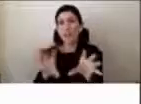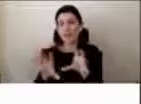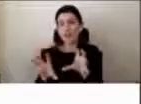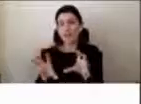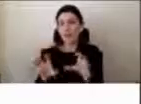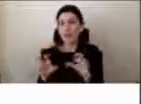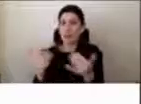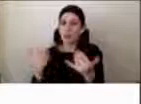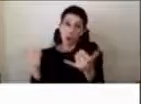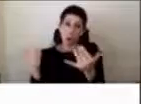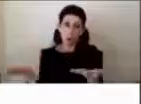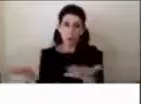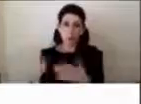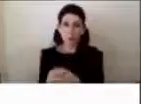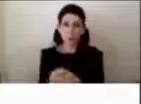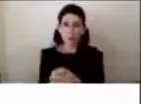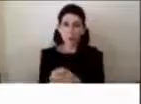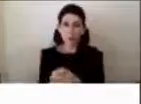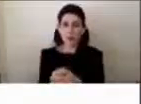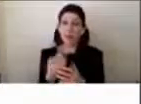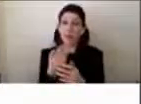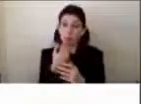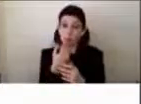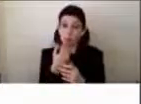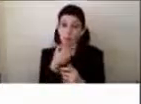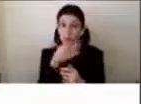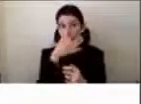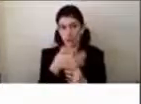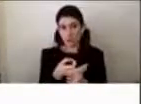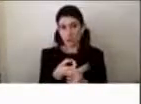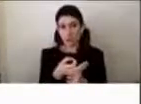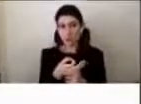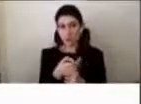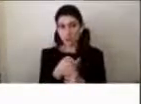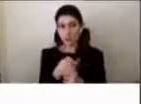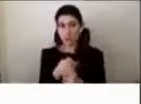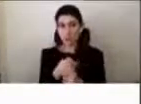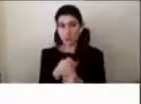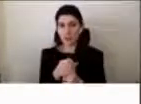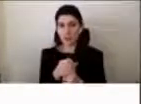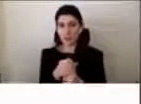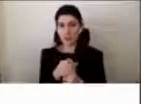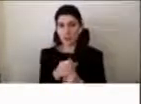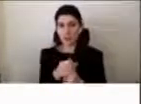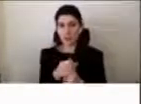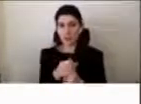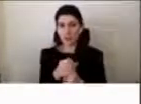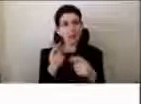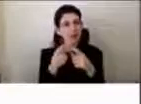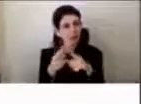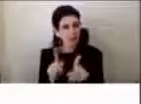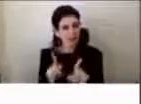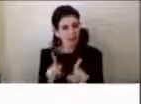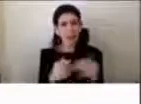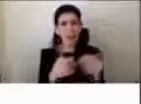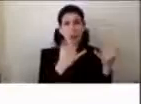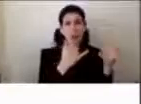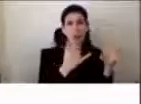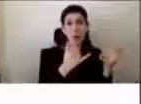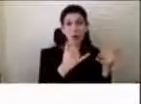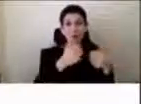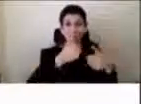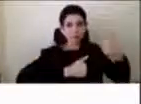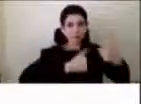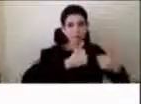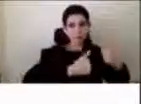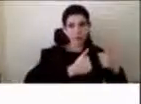Además de eso, hacer una distinción a propósito de las posibilidades de jugar de manera competitiva y también jugar de manera